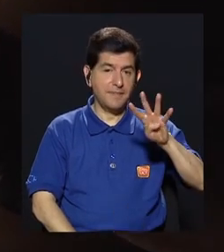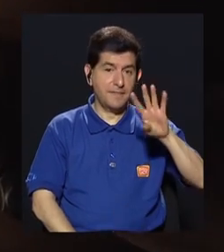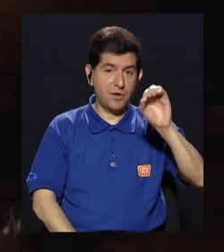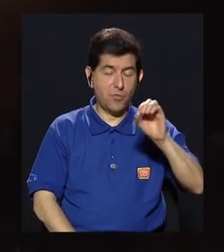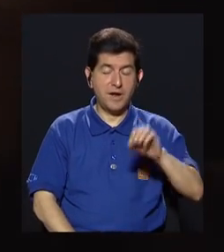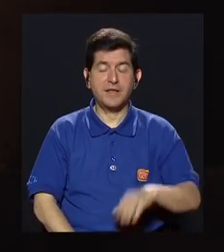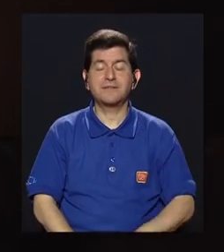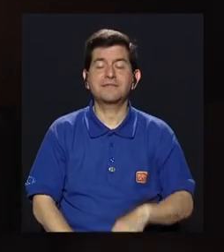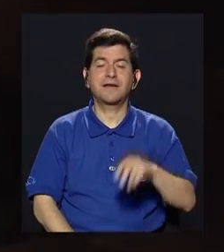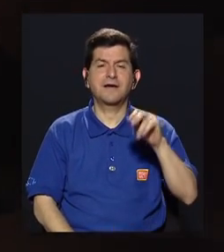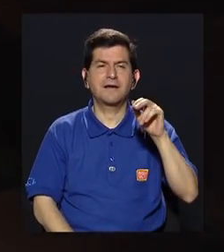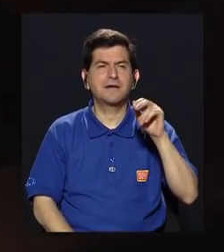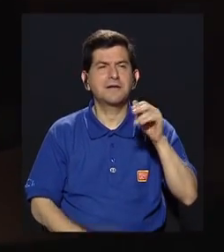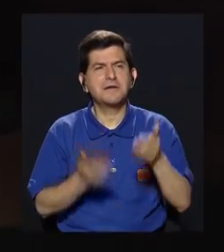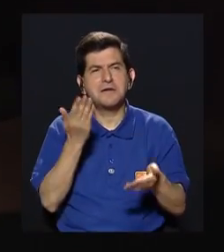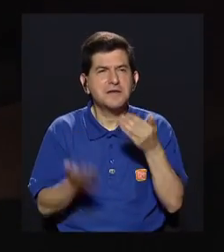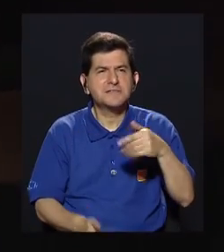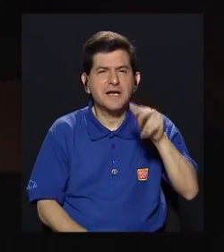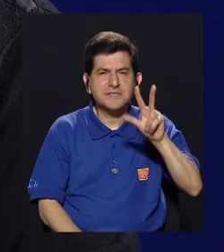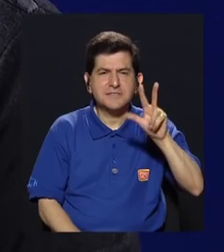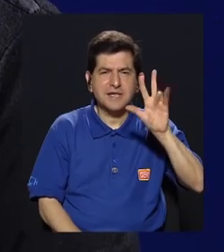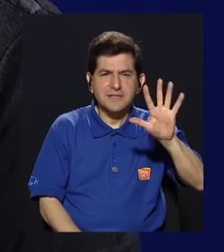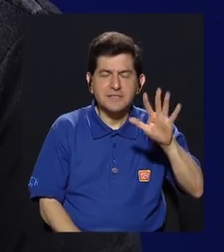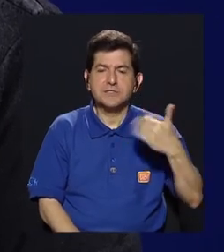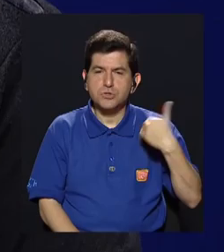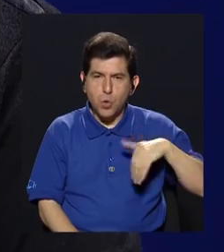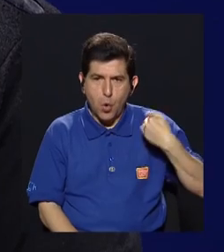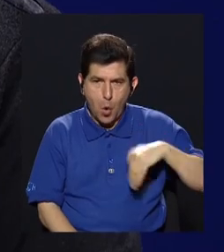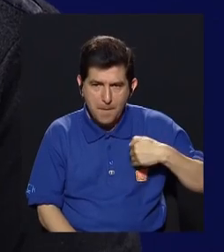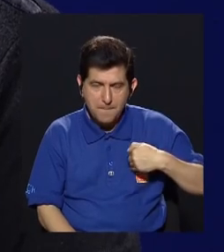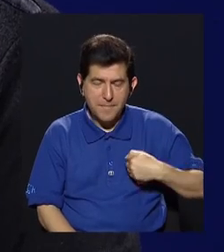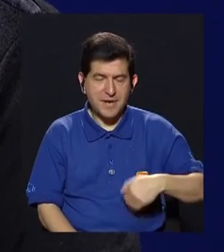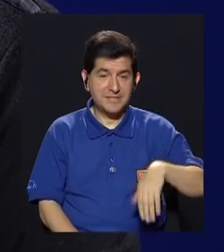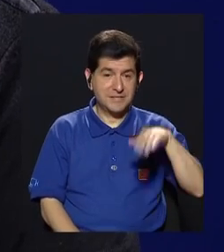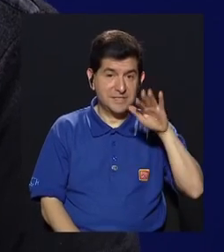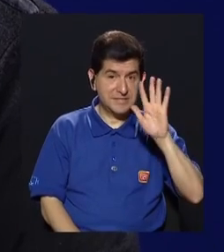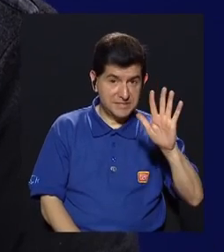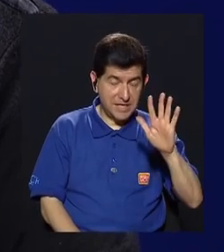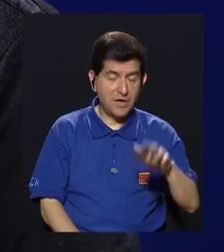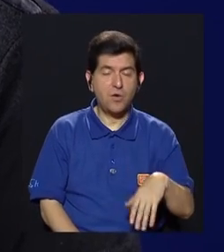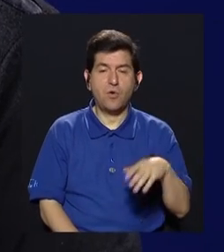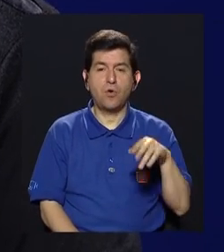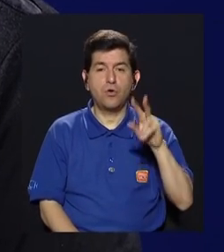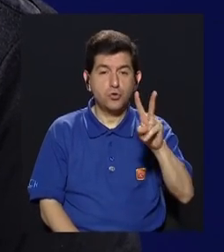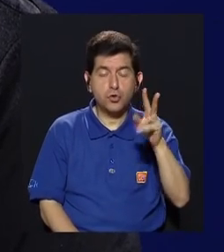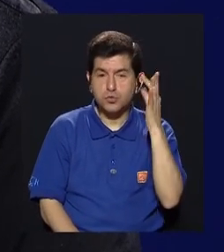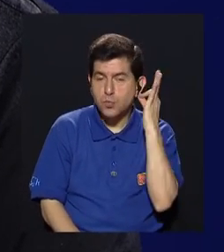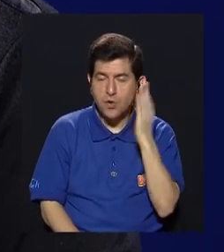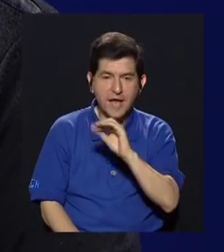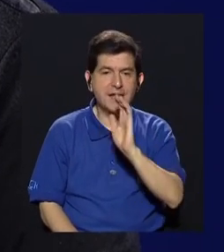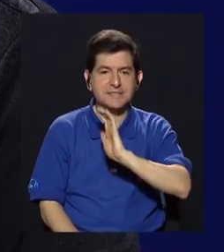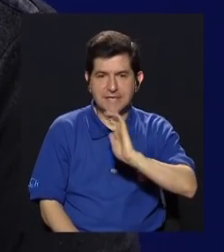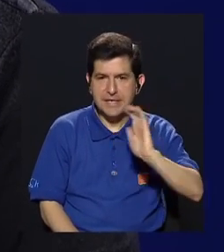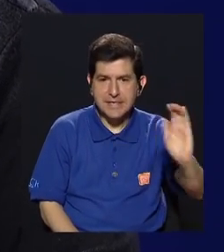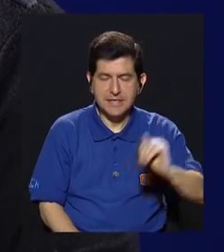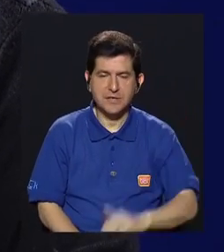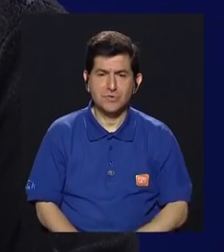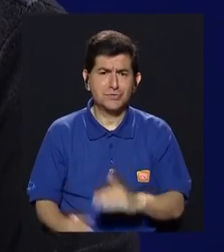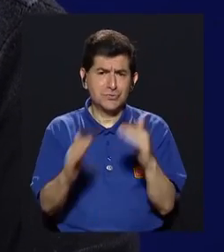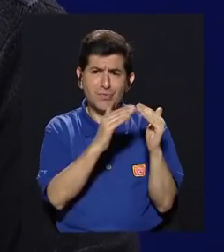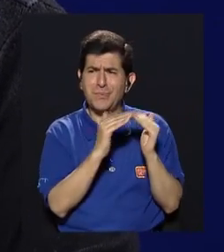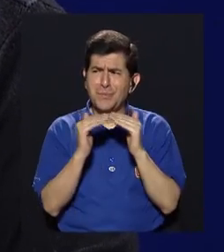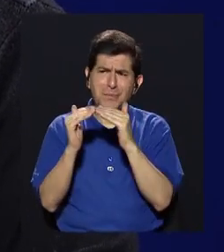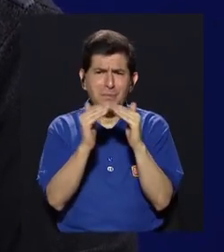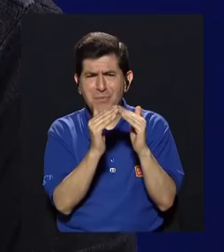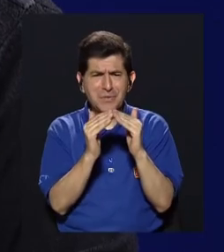40 35 tal vez 35 eran hombres los otros cinco eran un par de mujeres y niños verdad es una comunidad